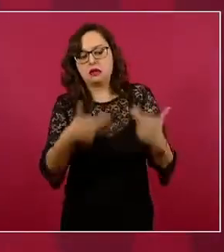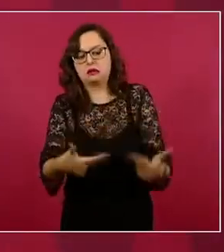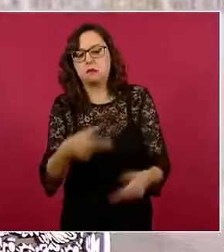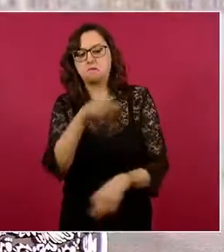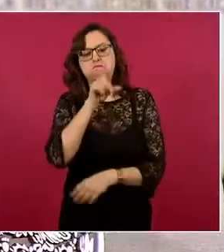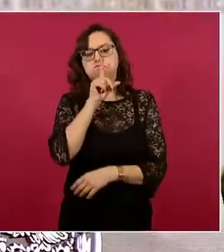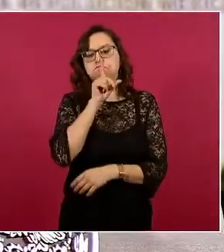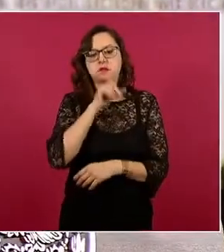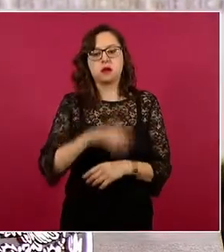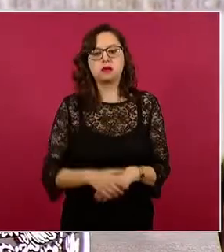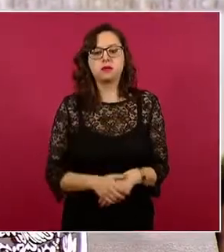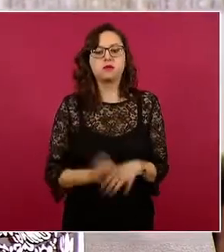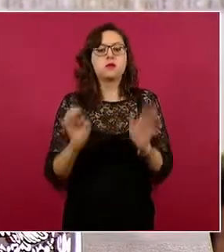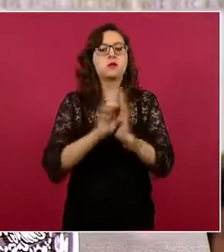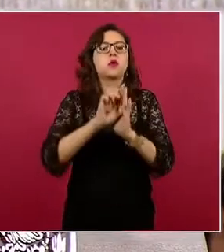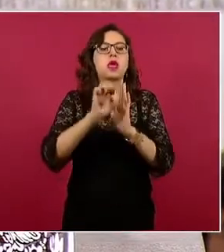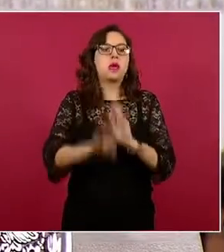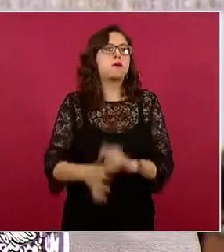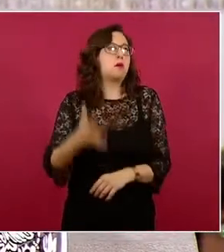principal son mis libros,